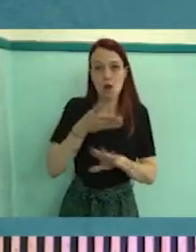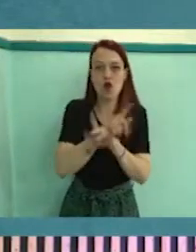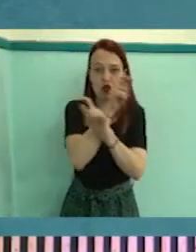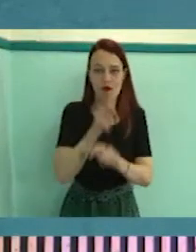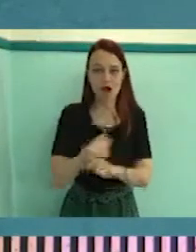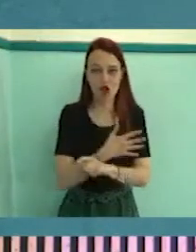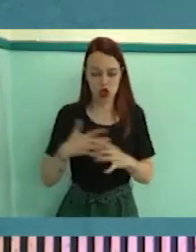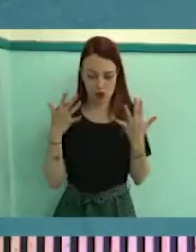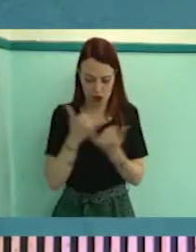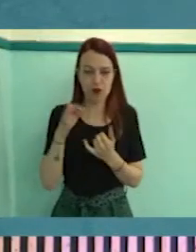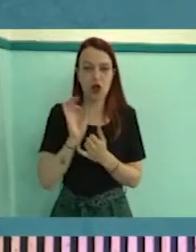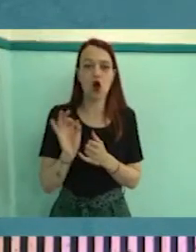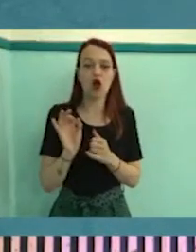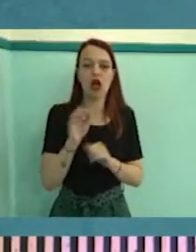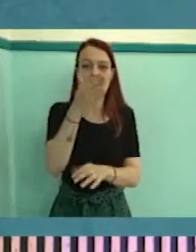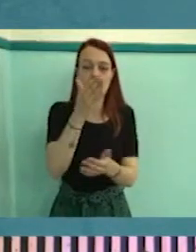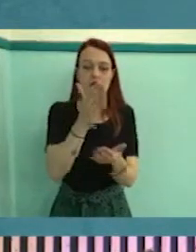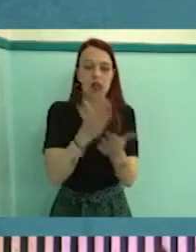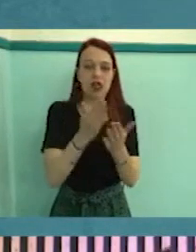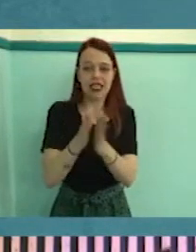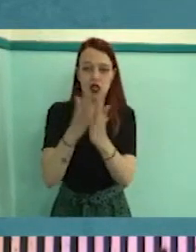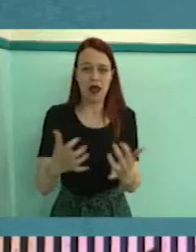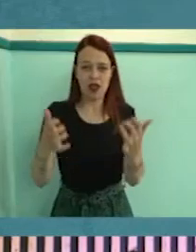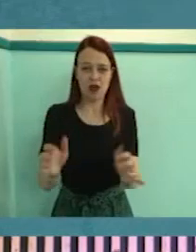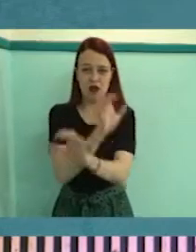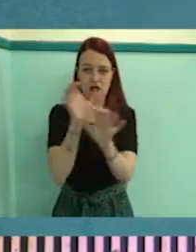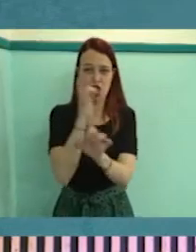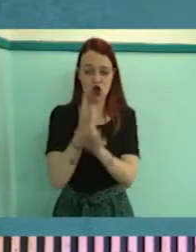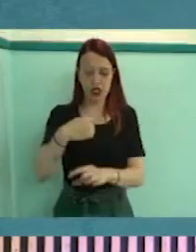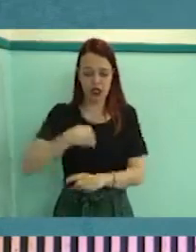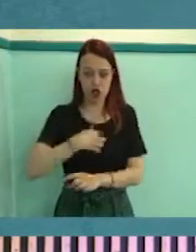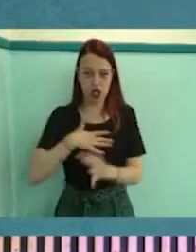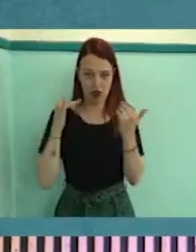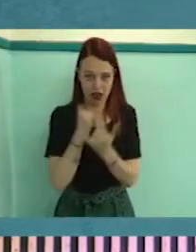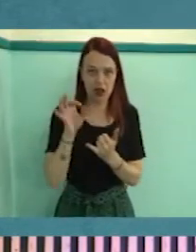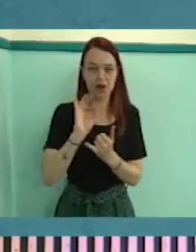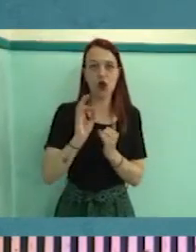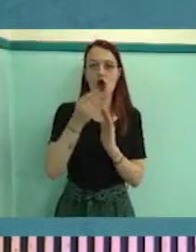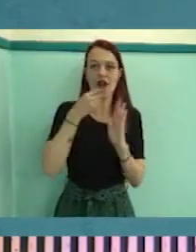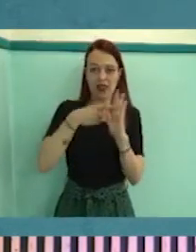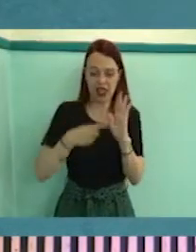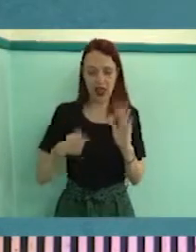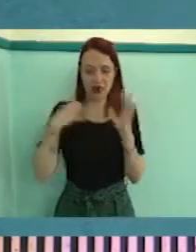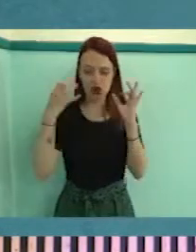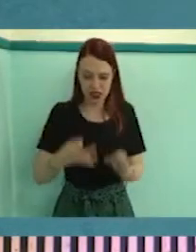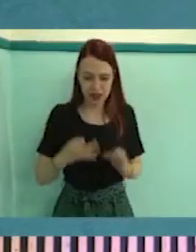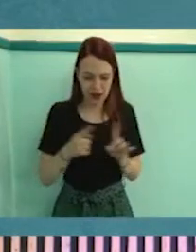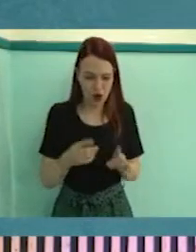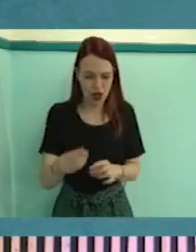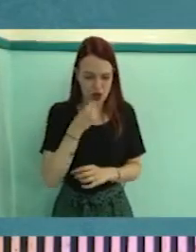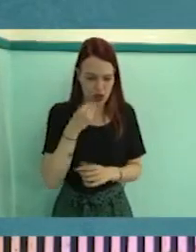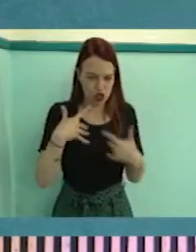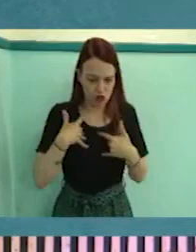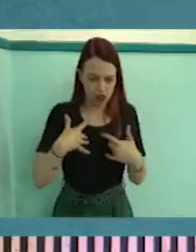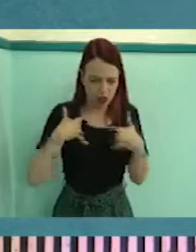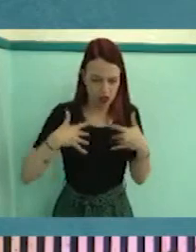muy nerviosa y me refugio en adarme a tracon y luego resulta que empiezo una dieta y entonces adelgazo pero mi relación con la comida es siempre esta tortura